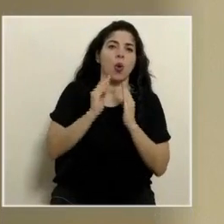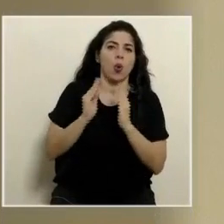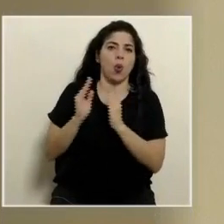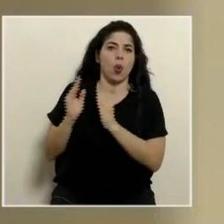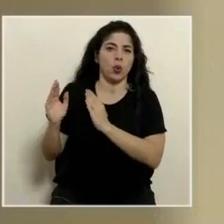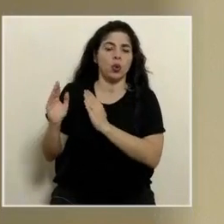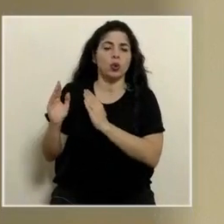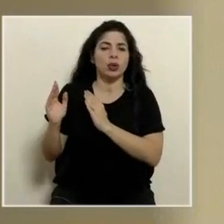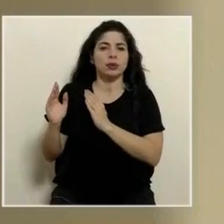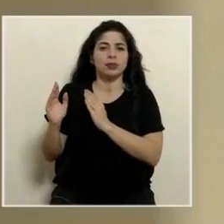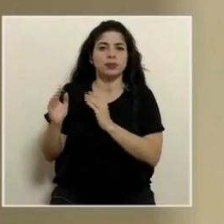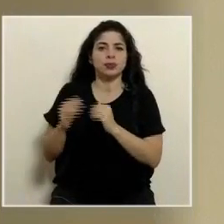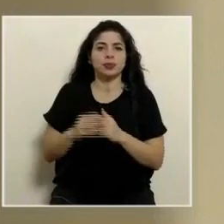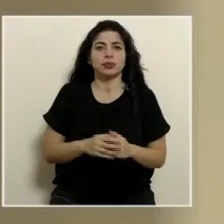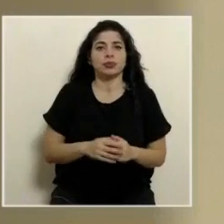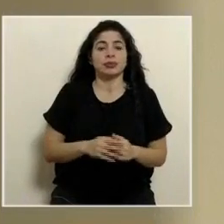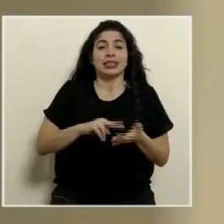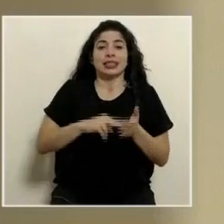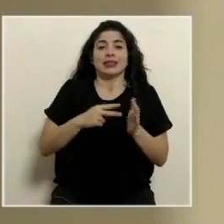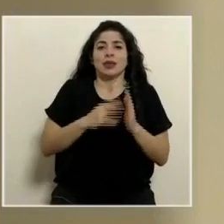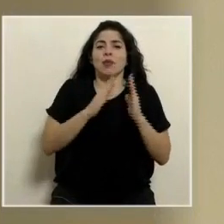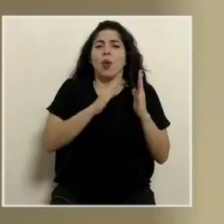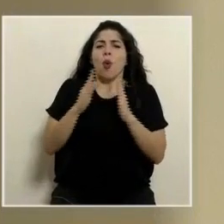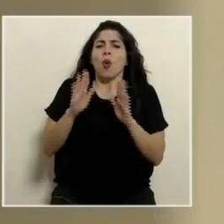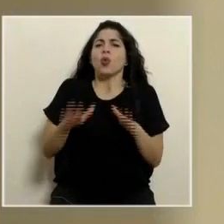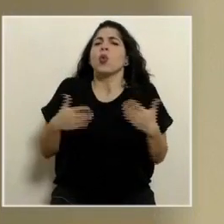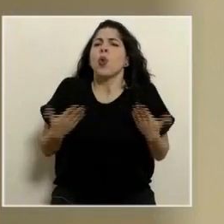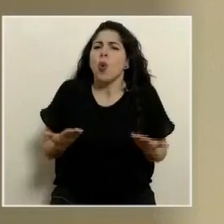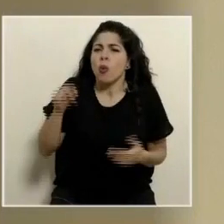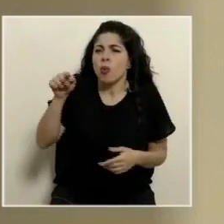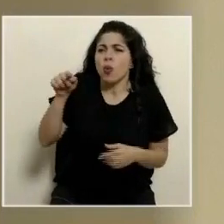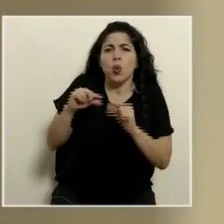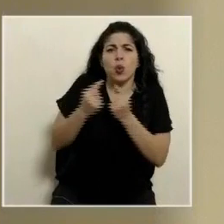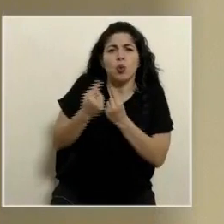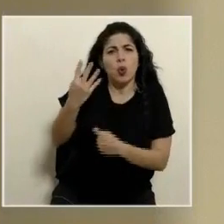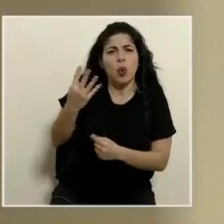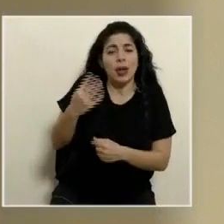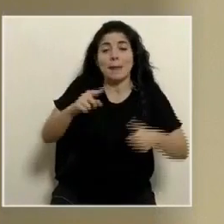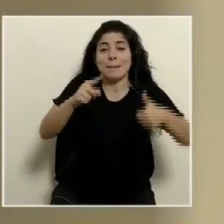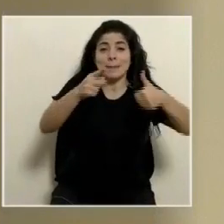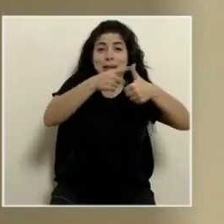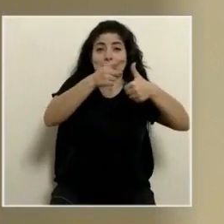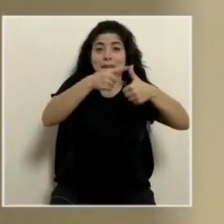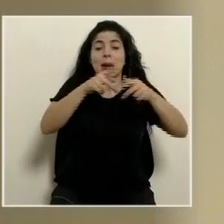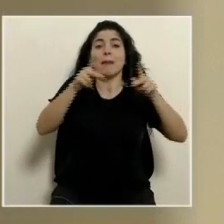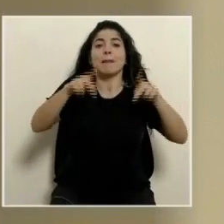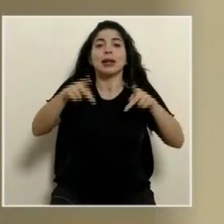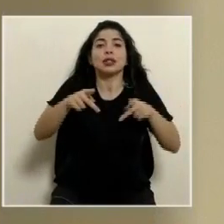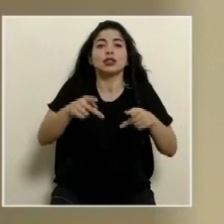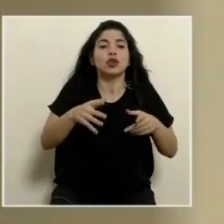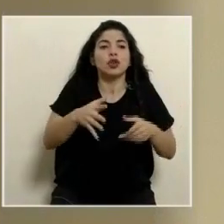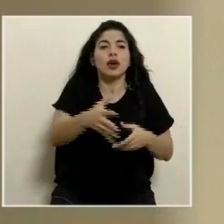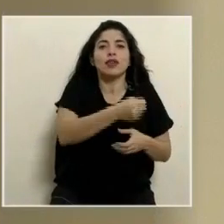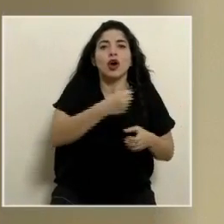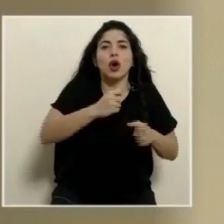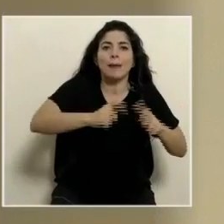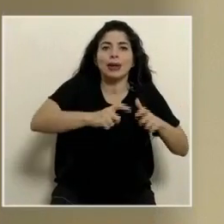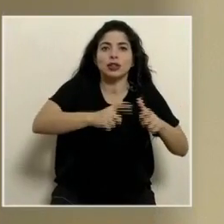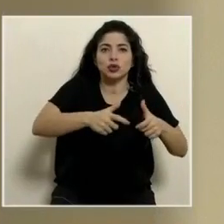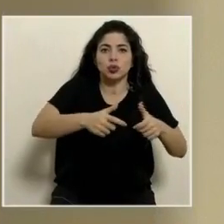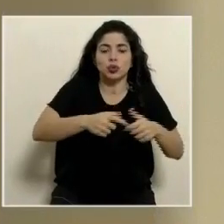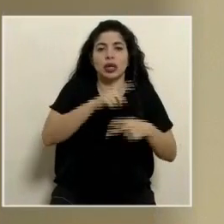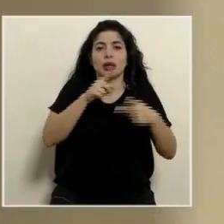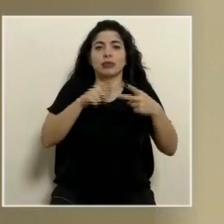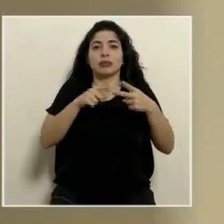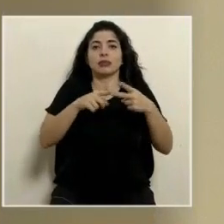resultando en que queda de la siguiente forma. En primer lugar, recolectores de residuos sólidos, funcionarios del